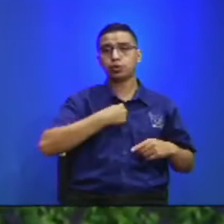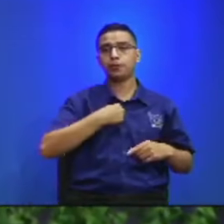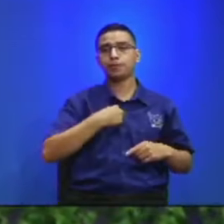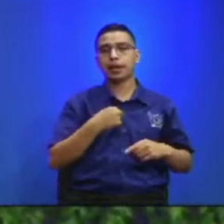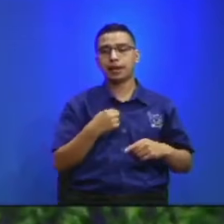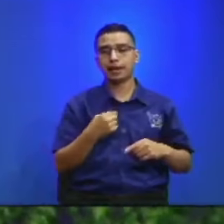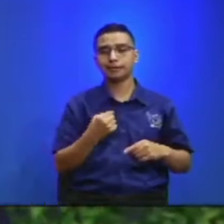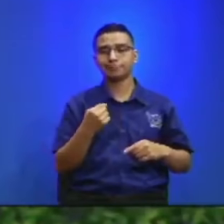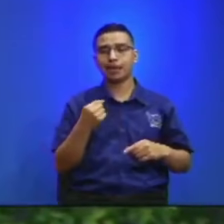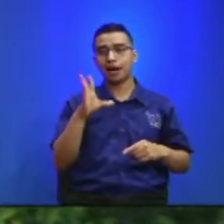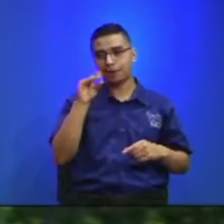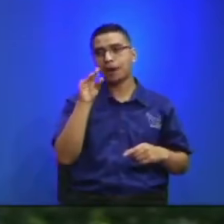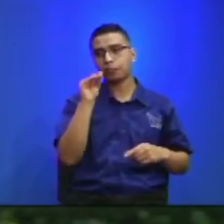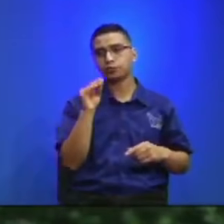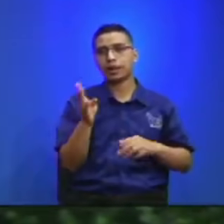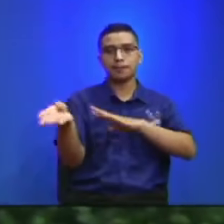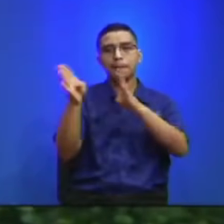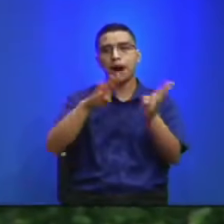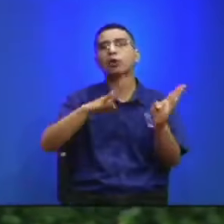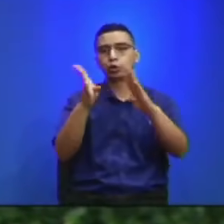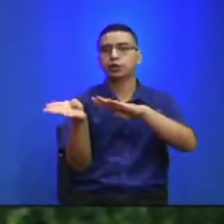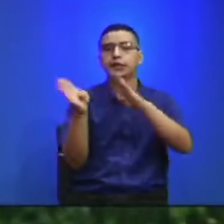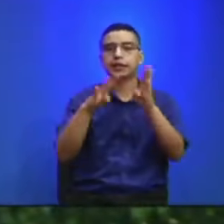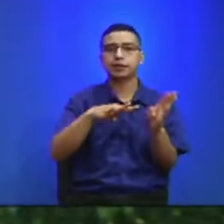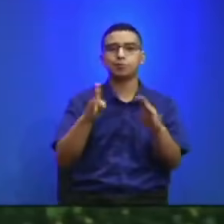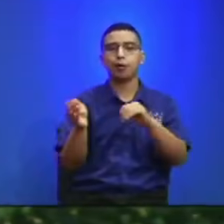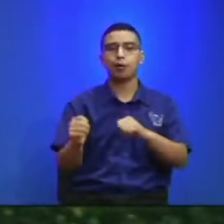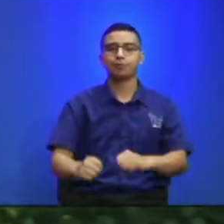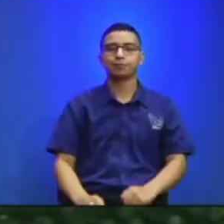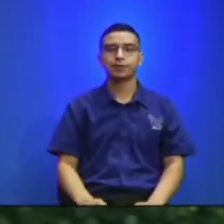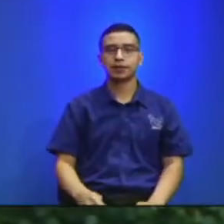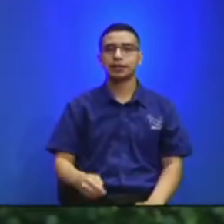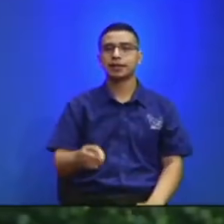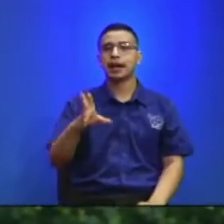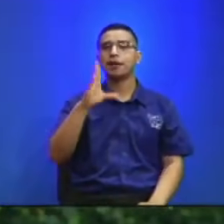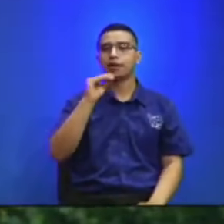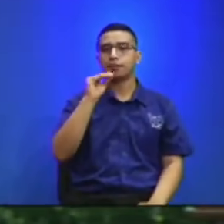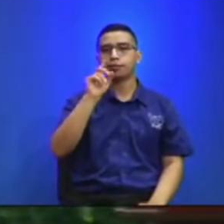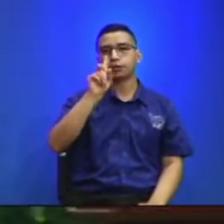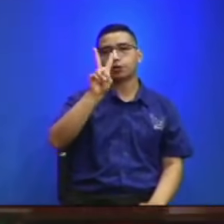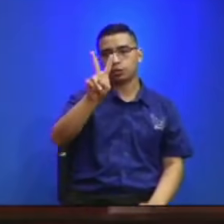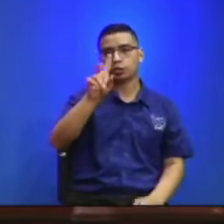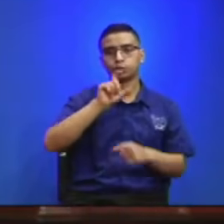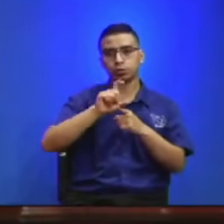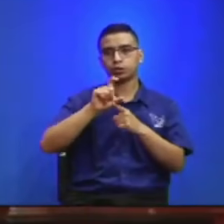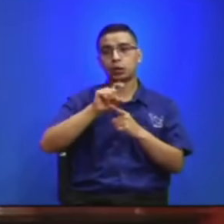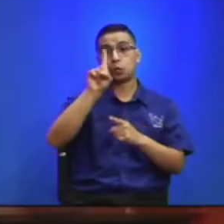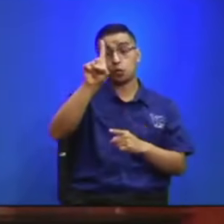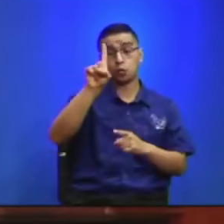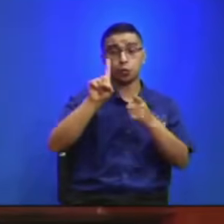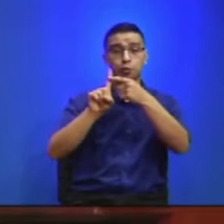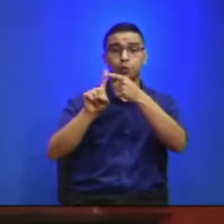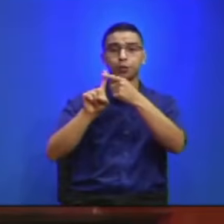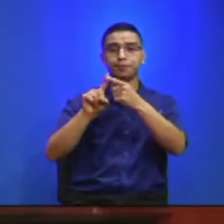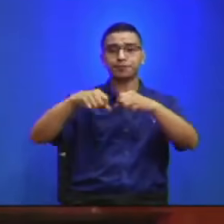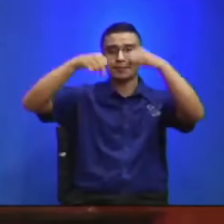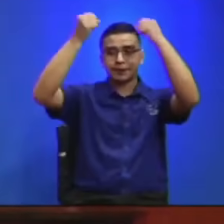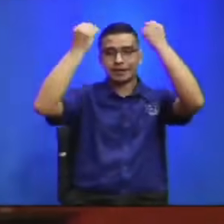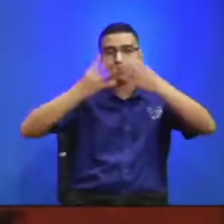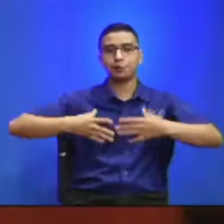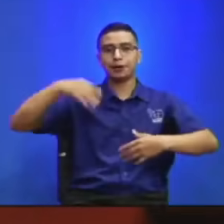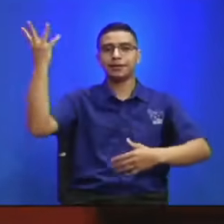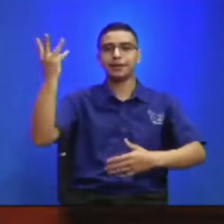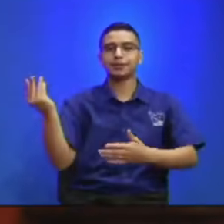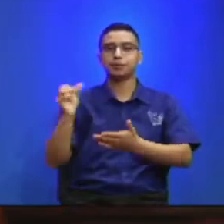cuando hablamos del río jordán estamos hablando de dos cosas número uno y en una del espíritu santo